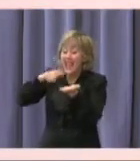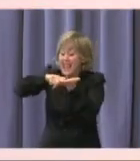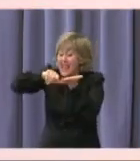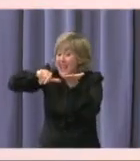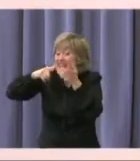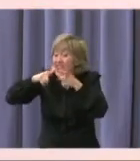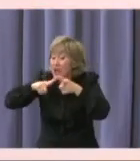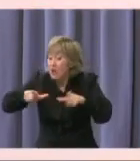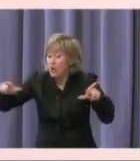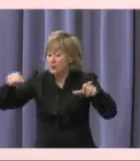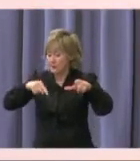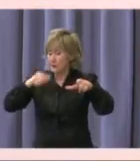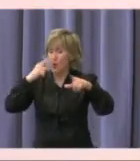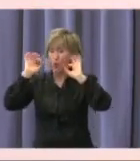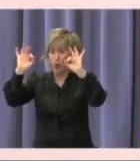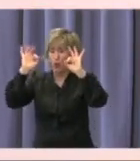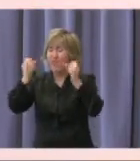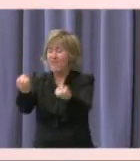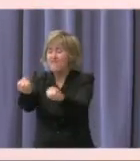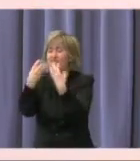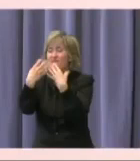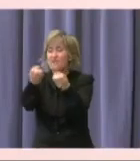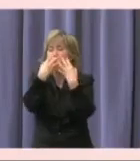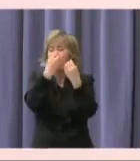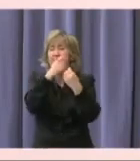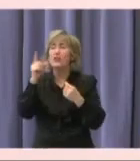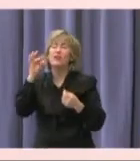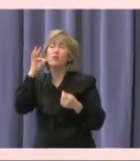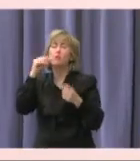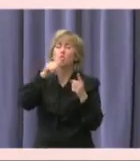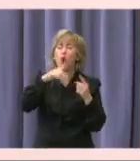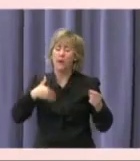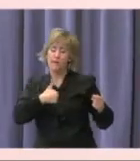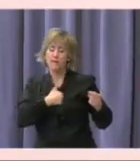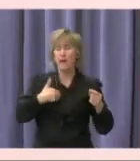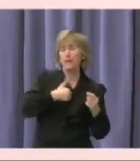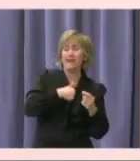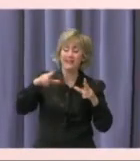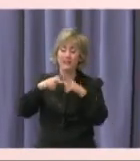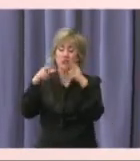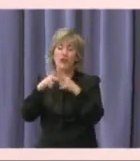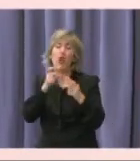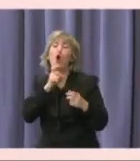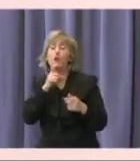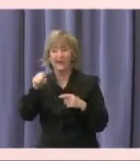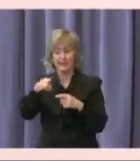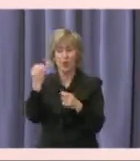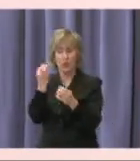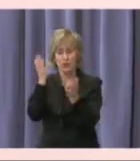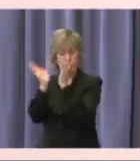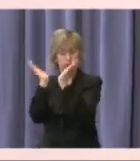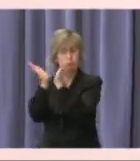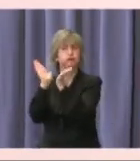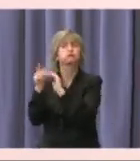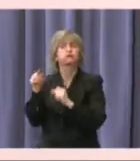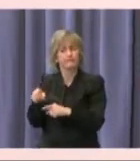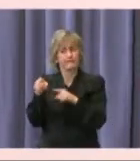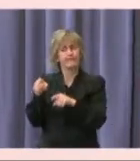mucha información del papel que las mujeres y el hombre hemos tenido socialmente, y eso hay que trabajarlo.